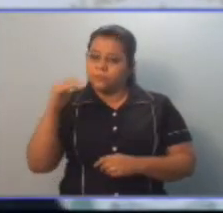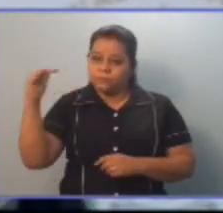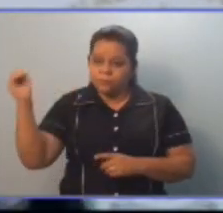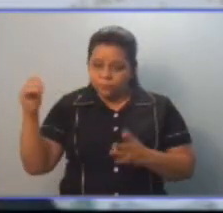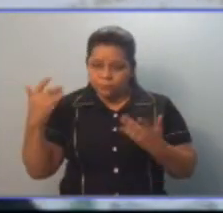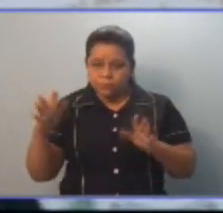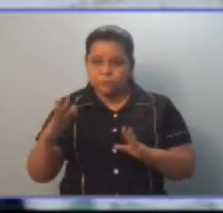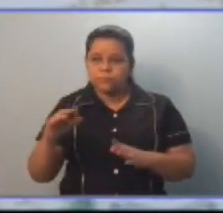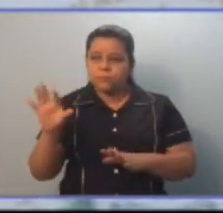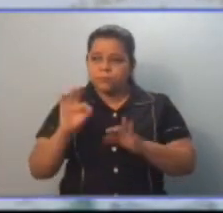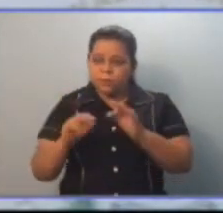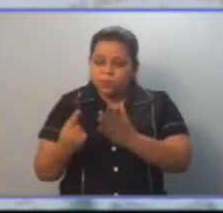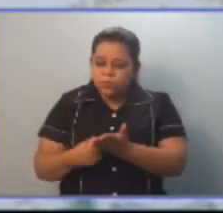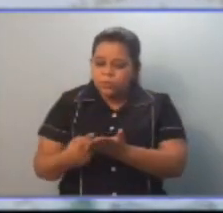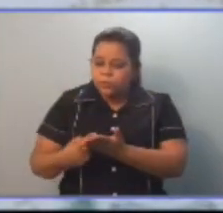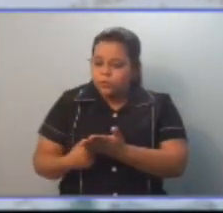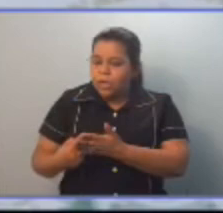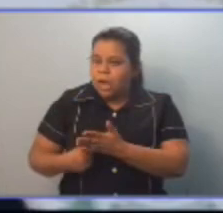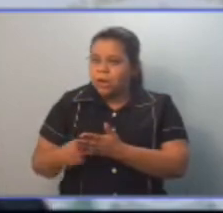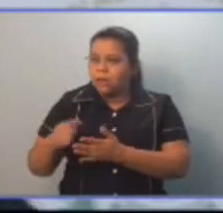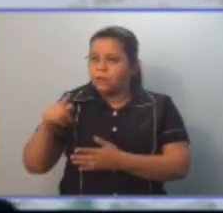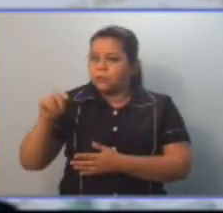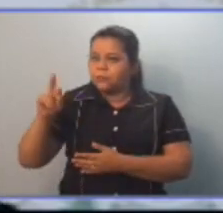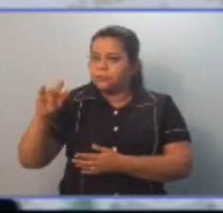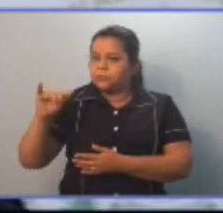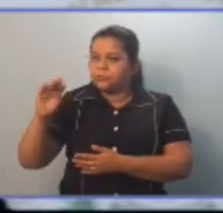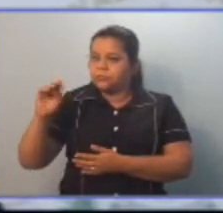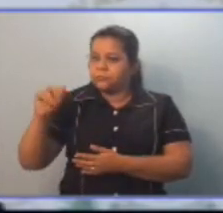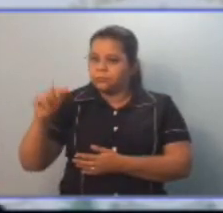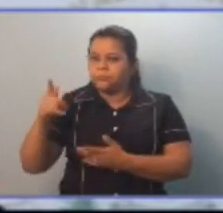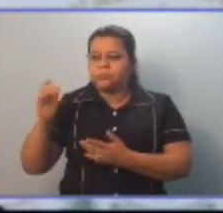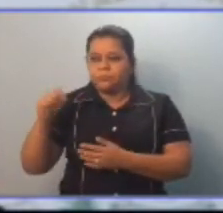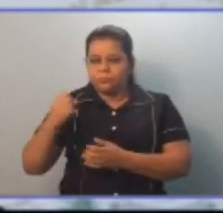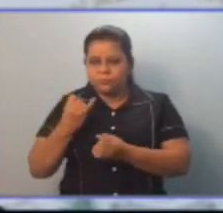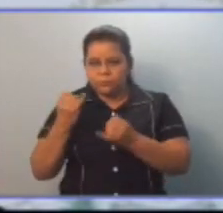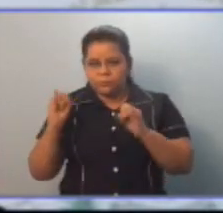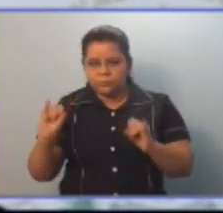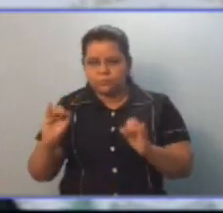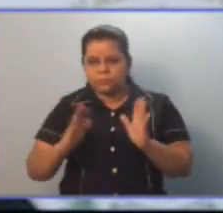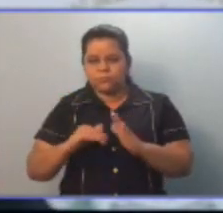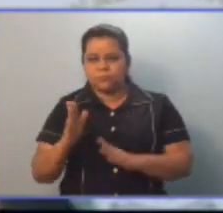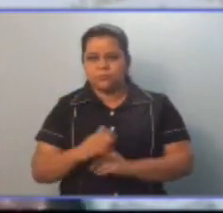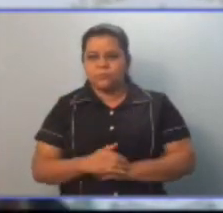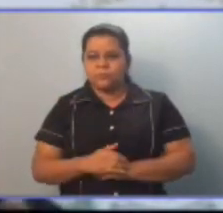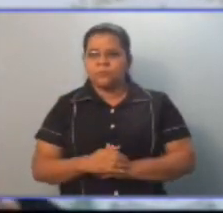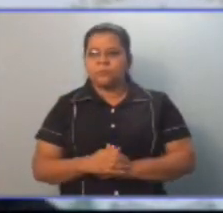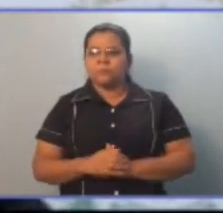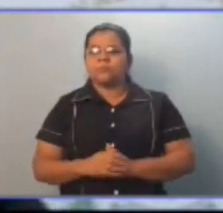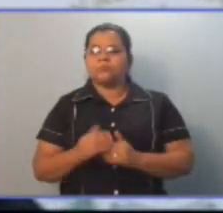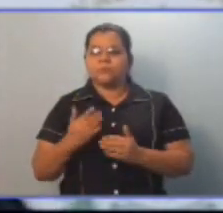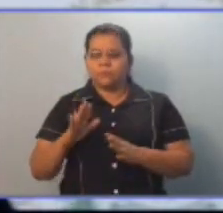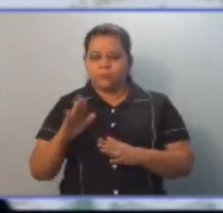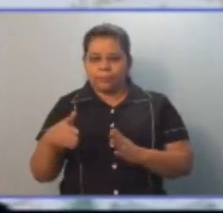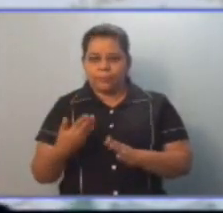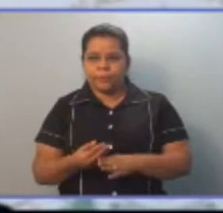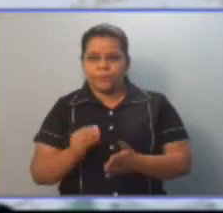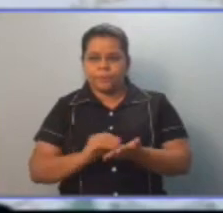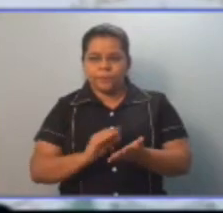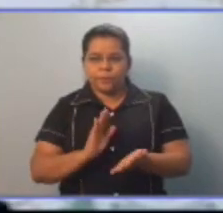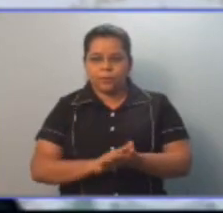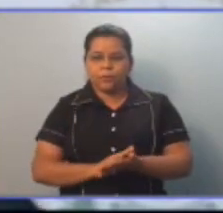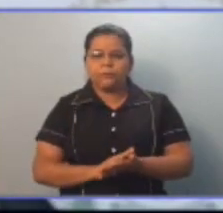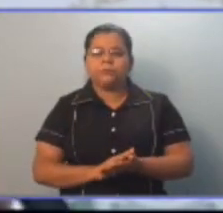hay tribunales constitucionales que eso sí son independientes. Son tribunales constitucionales ya previamente